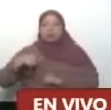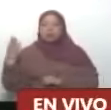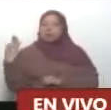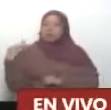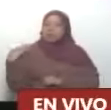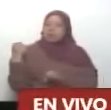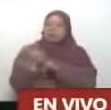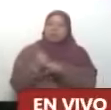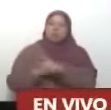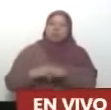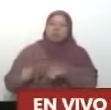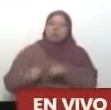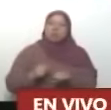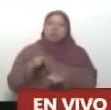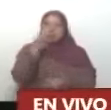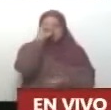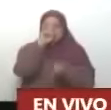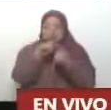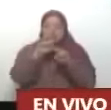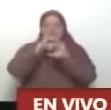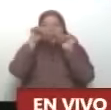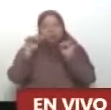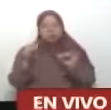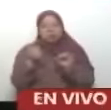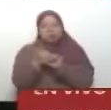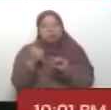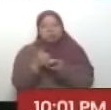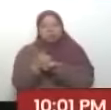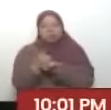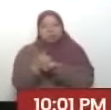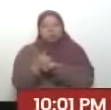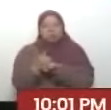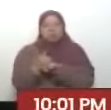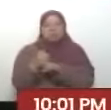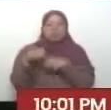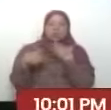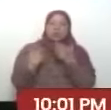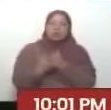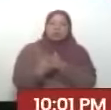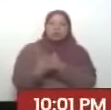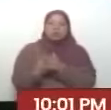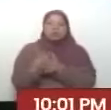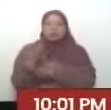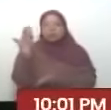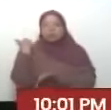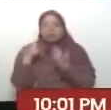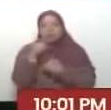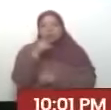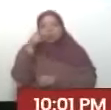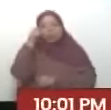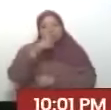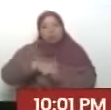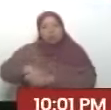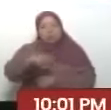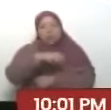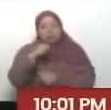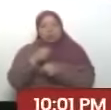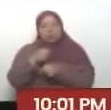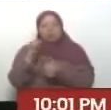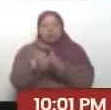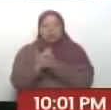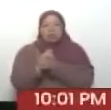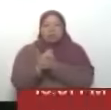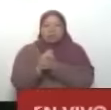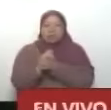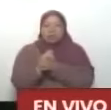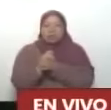solicitamos hacer una movida para montones de artistas, camaradas, como el Ginando Canto, que tenemos tiempo que no nos veíamos, como el compañero Gino, como la compañera